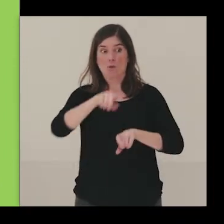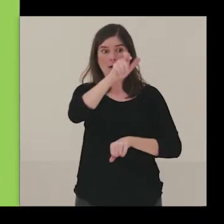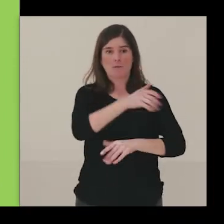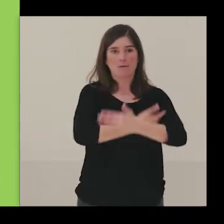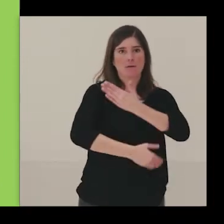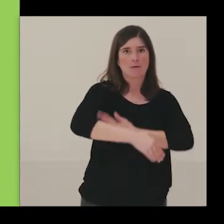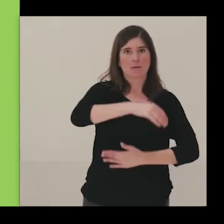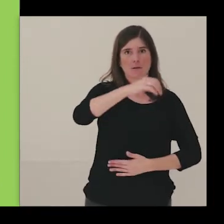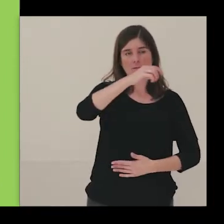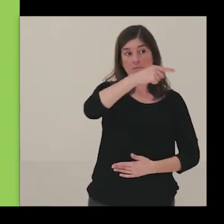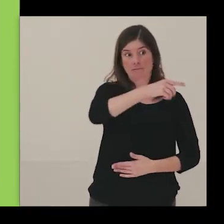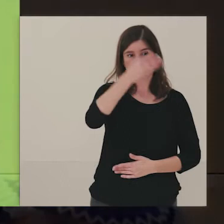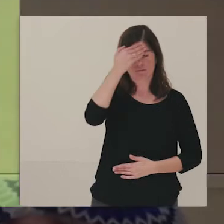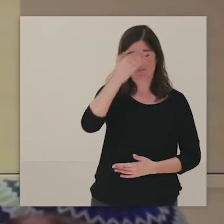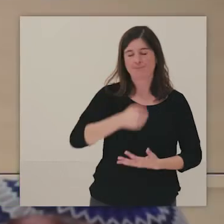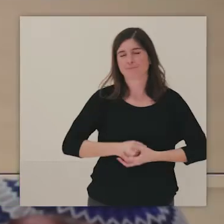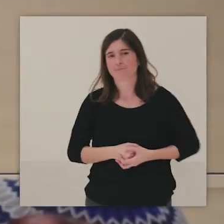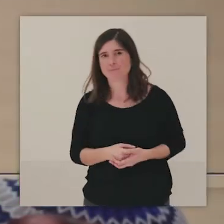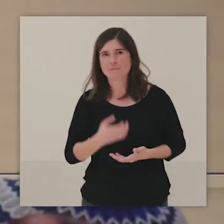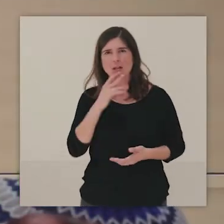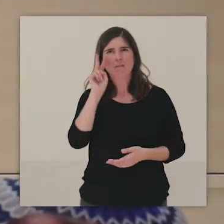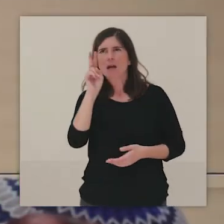significa, y ahora un color diferente y ahora otro.